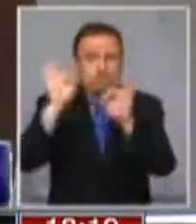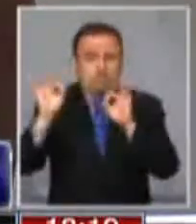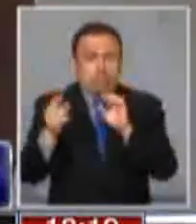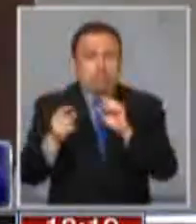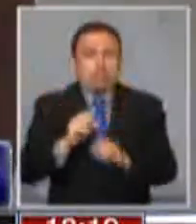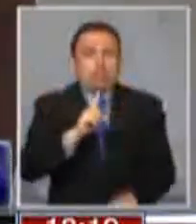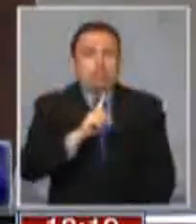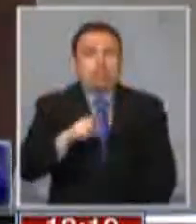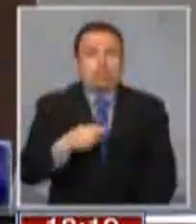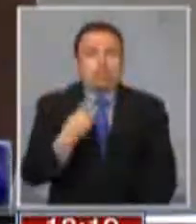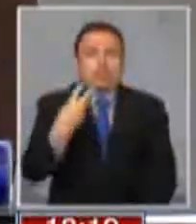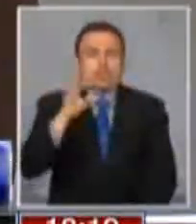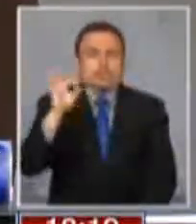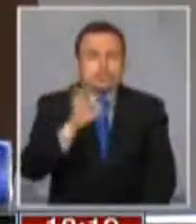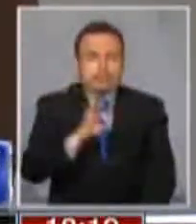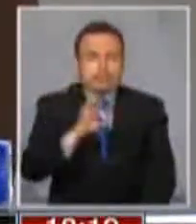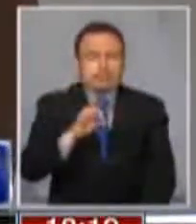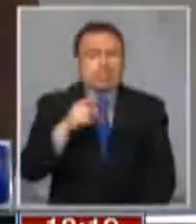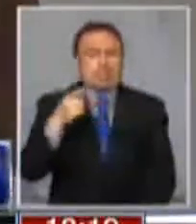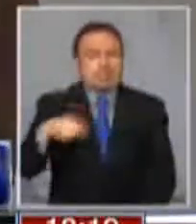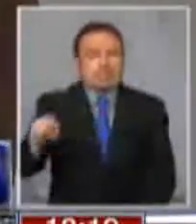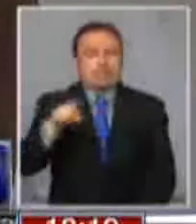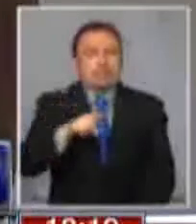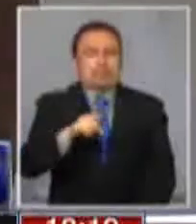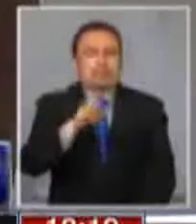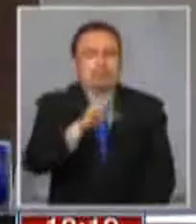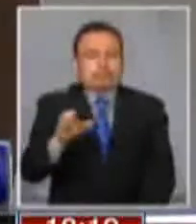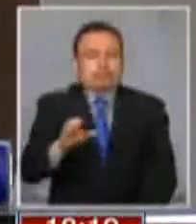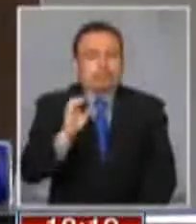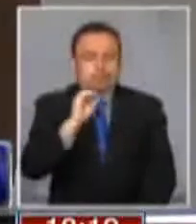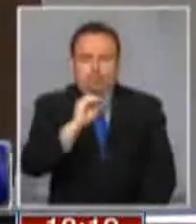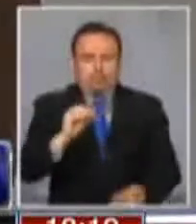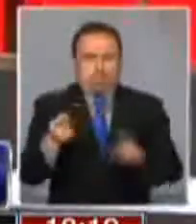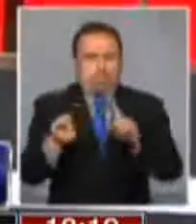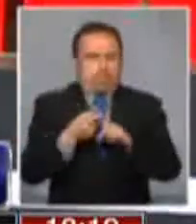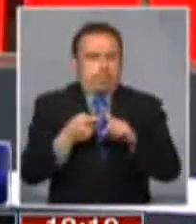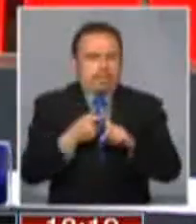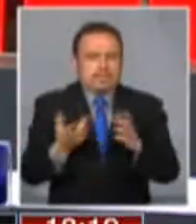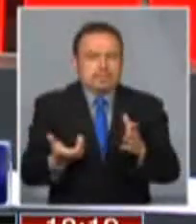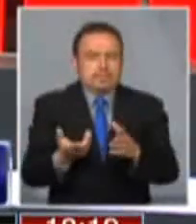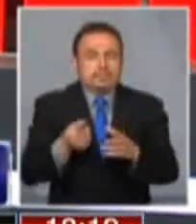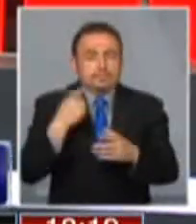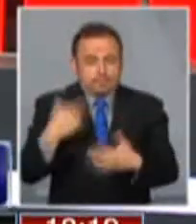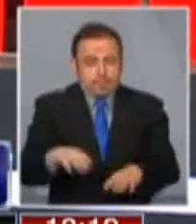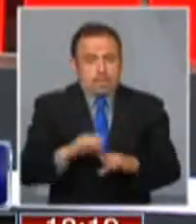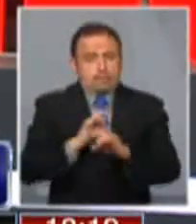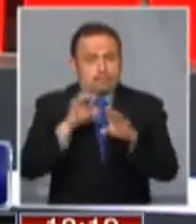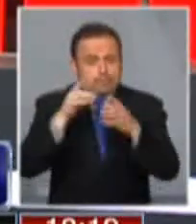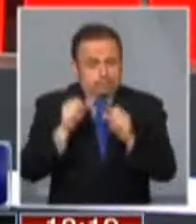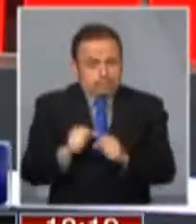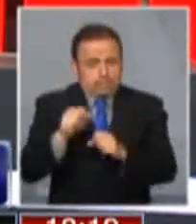del 1,3% o algo así de la población. ¿Y esa posibilidad ustedes la han conversado con la